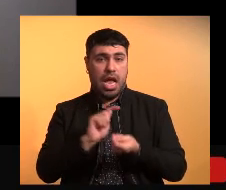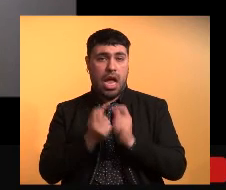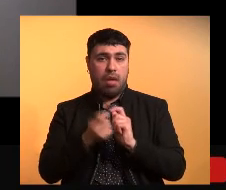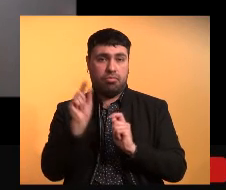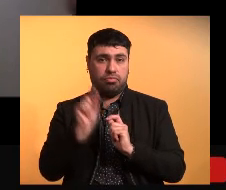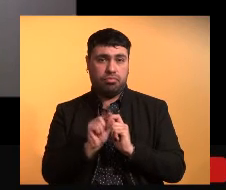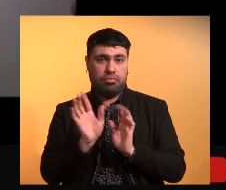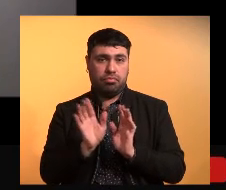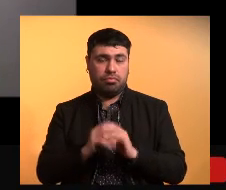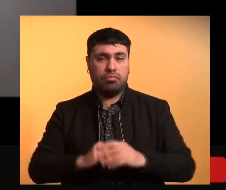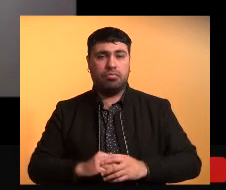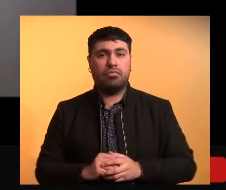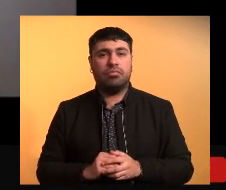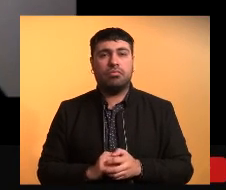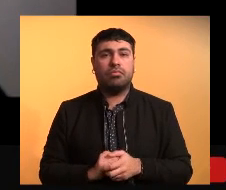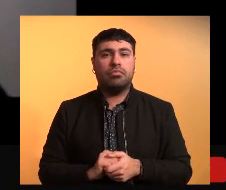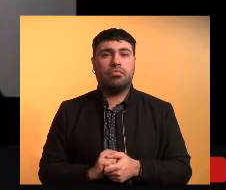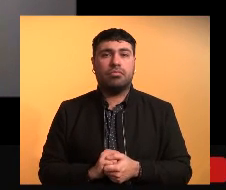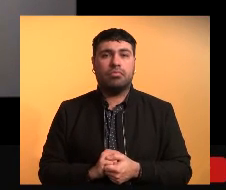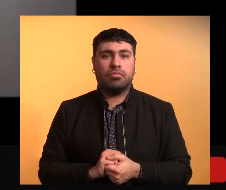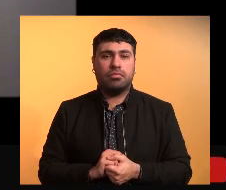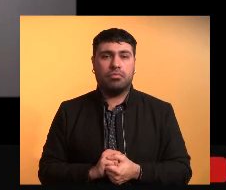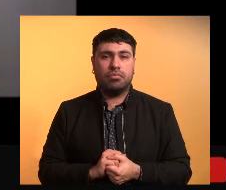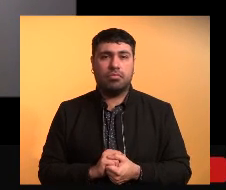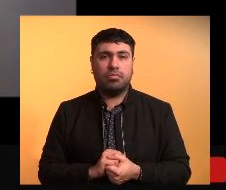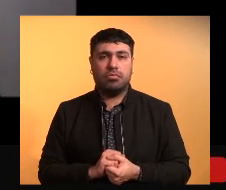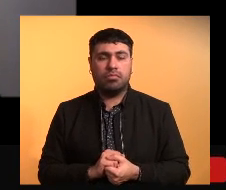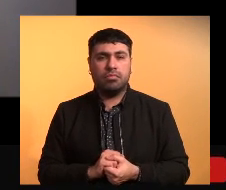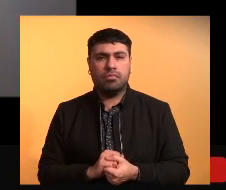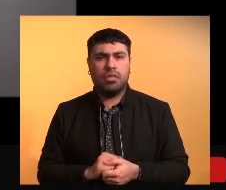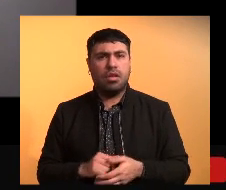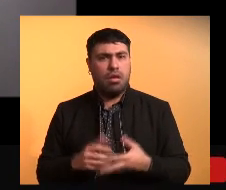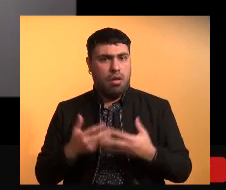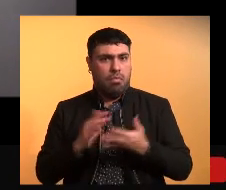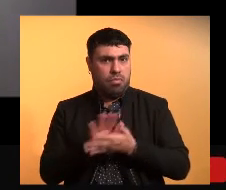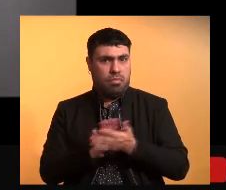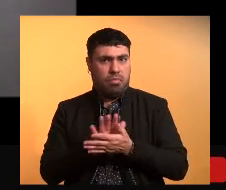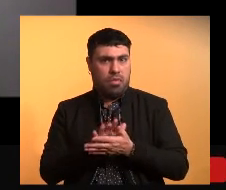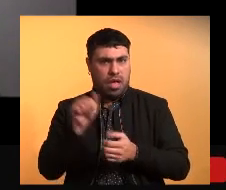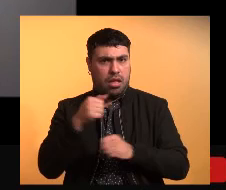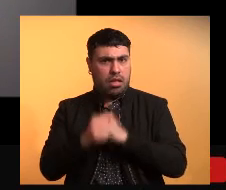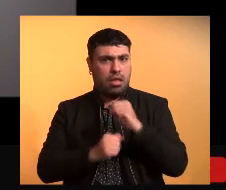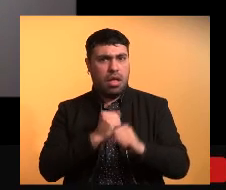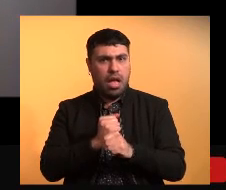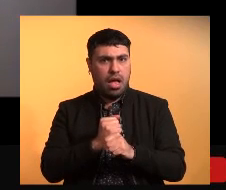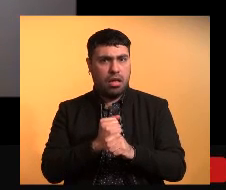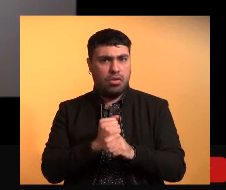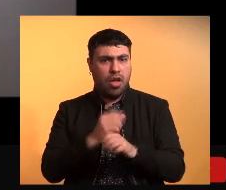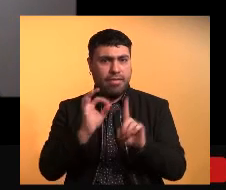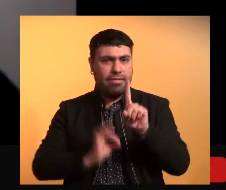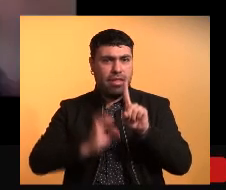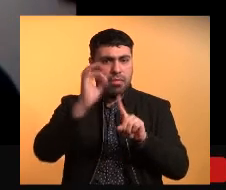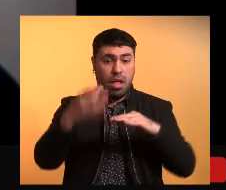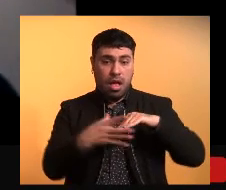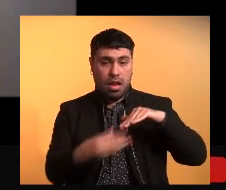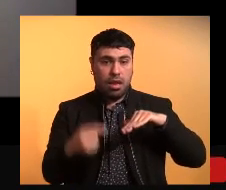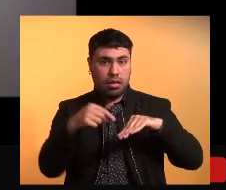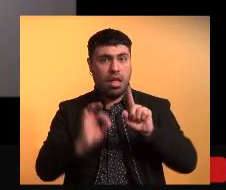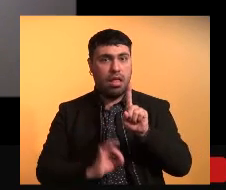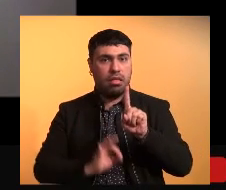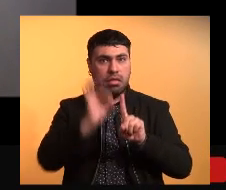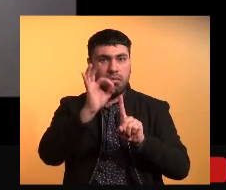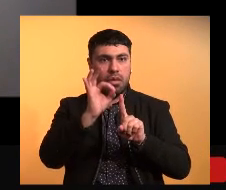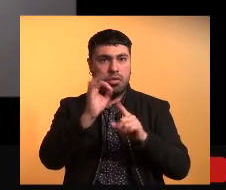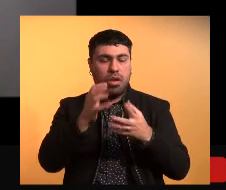hubo unas olas de calor donde tuvimos máximos históricos de temperatura. De hecho, nosotros justamente estábamos allá cuando fueron estos